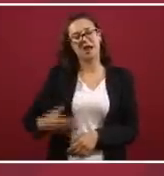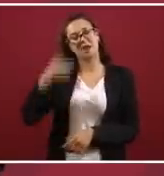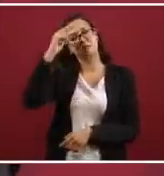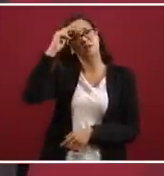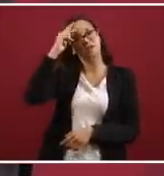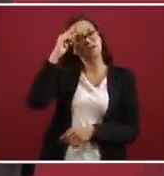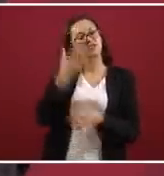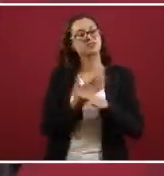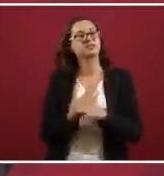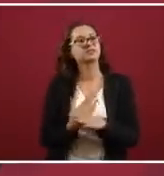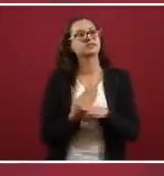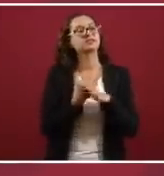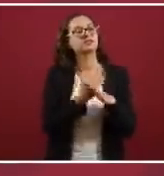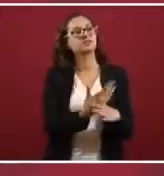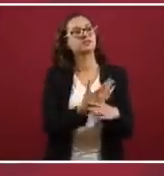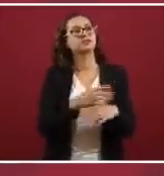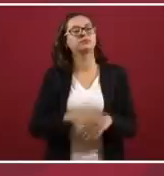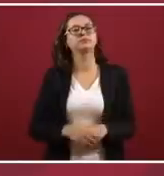era